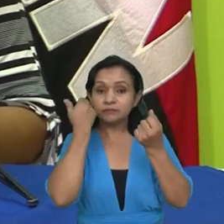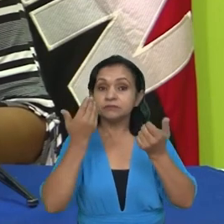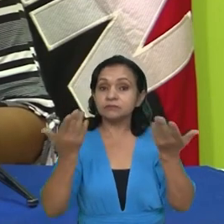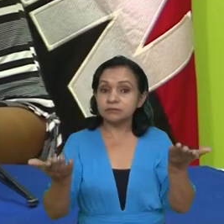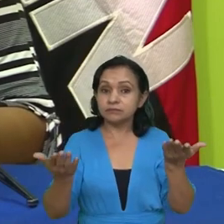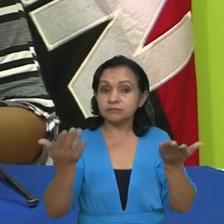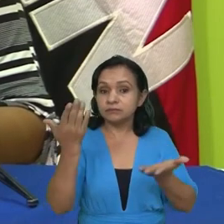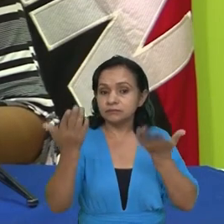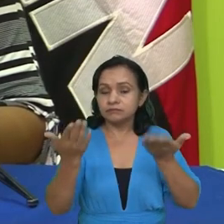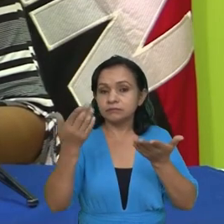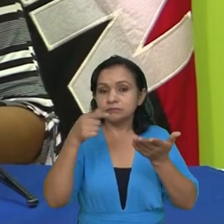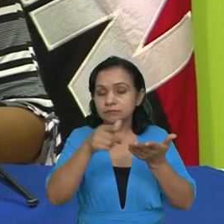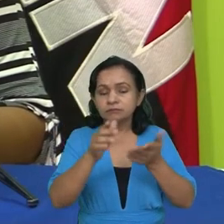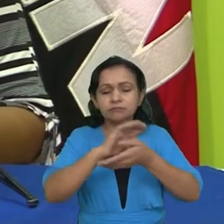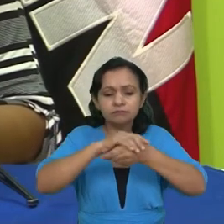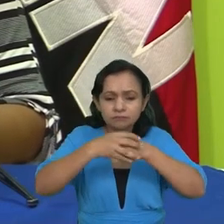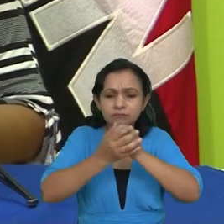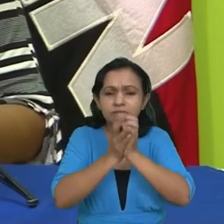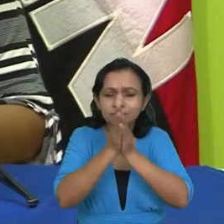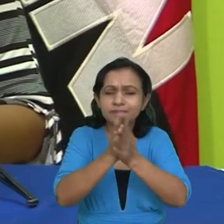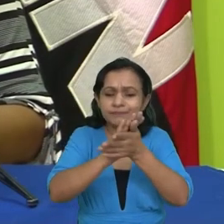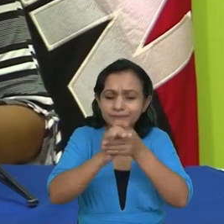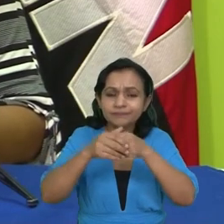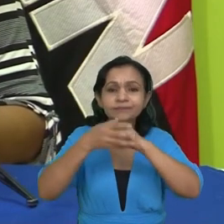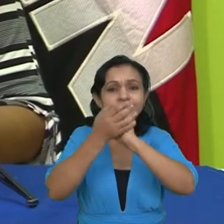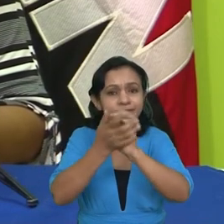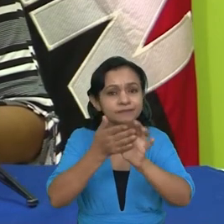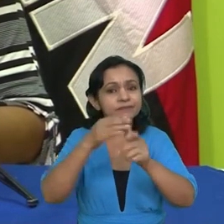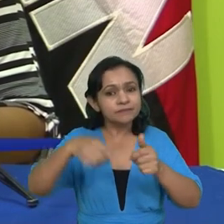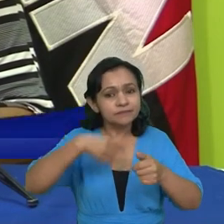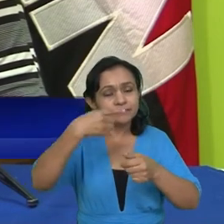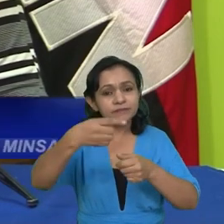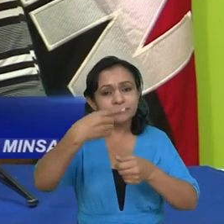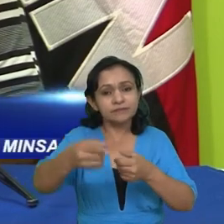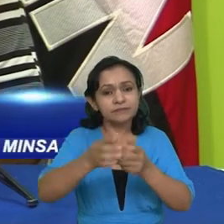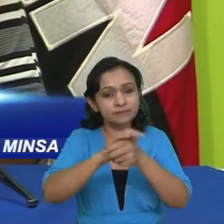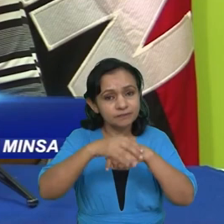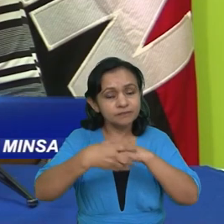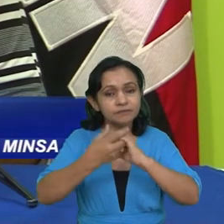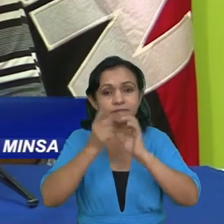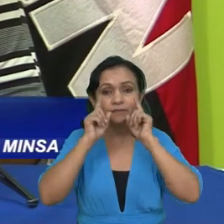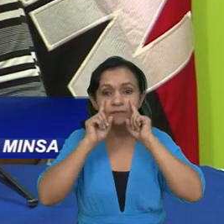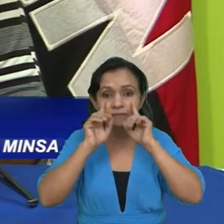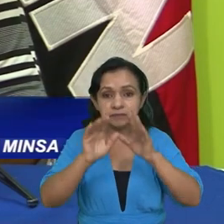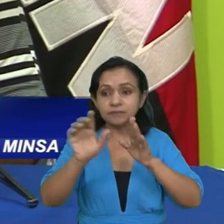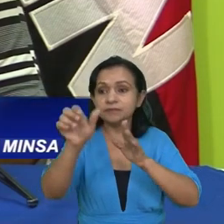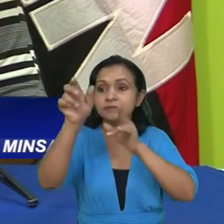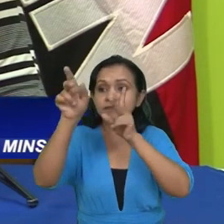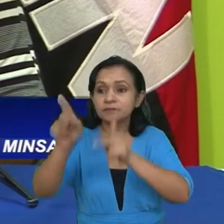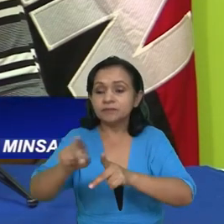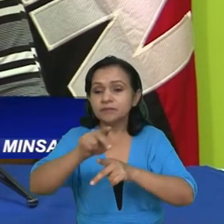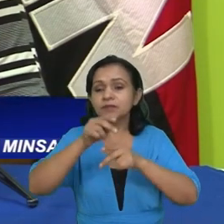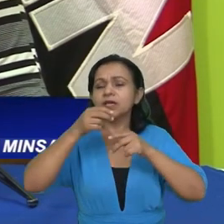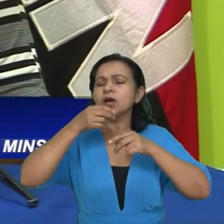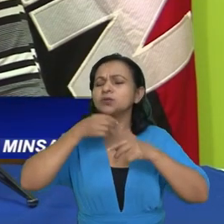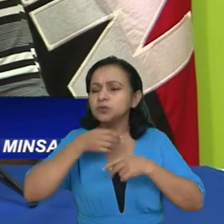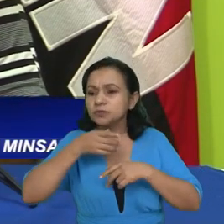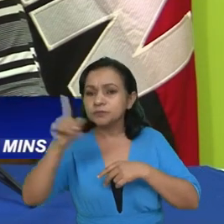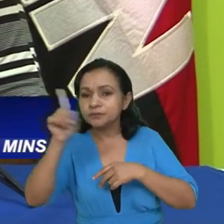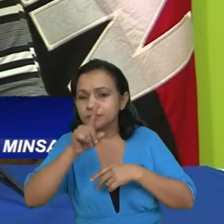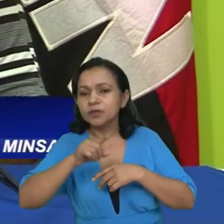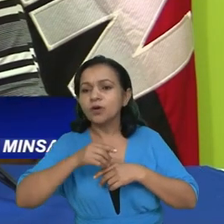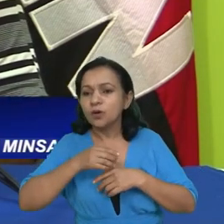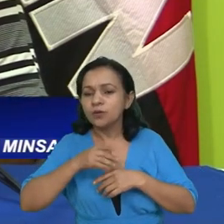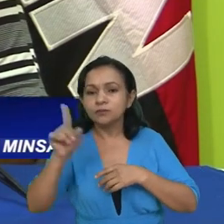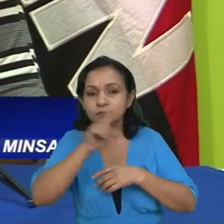estos hábitos de lavado de mar o de aplicar adecuadamente esa protección a las demás personas cuando estornudamos otros